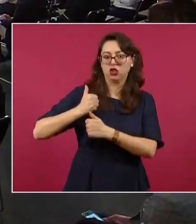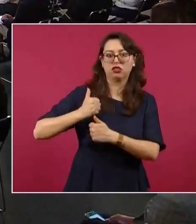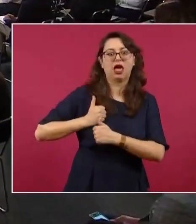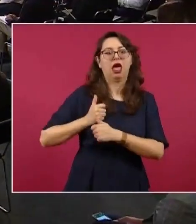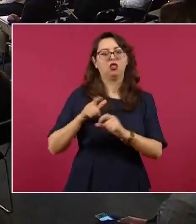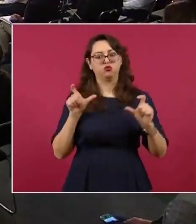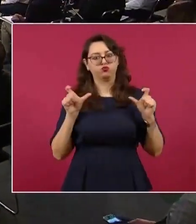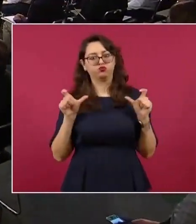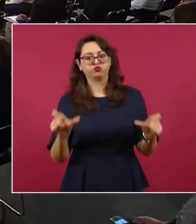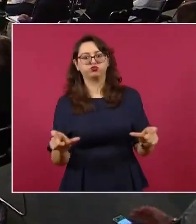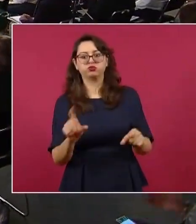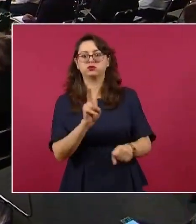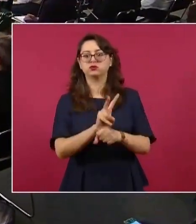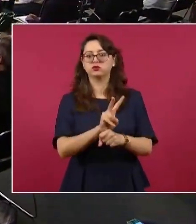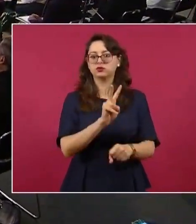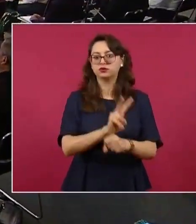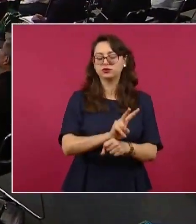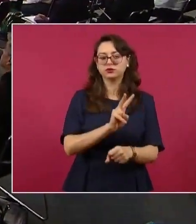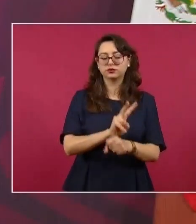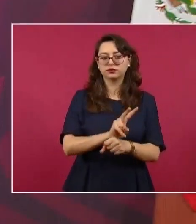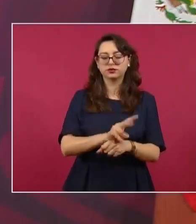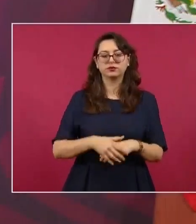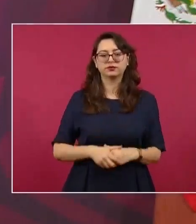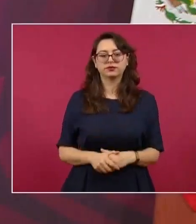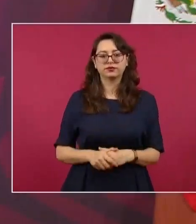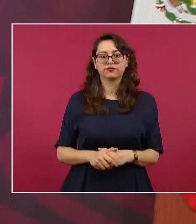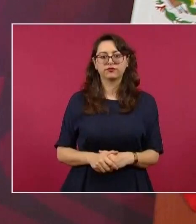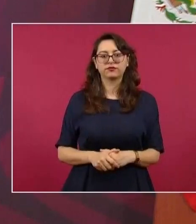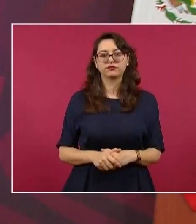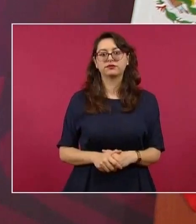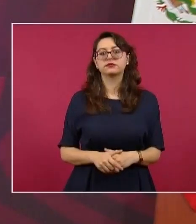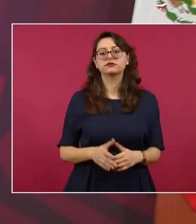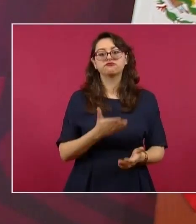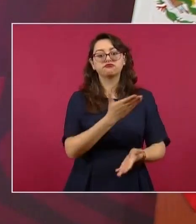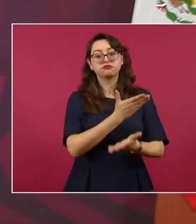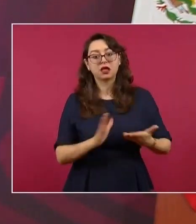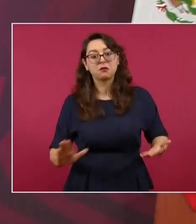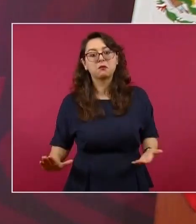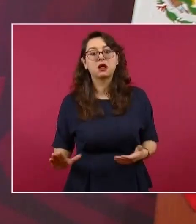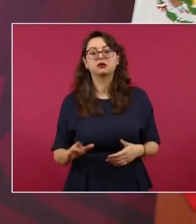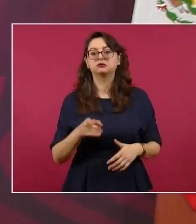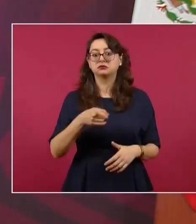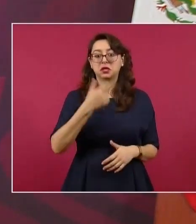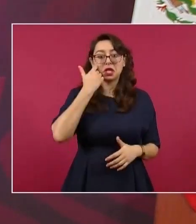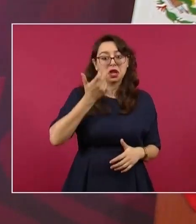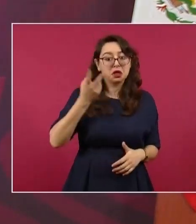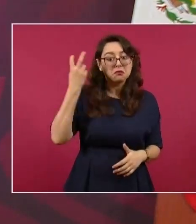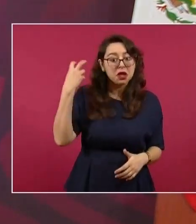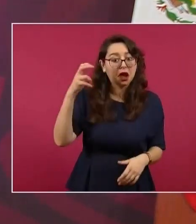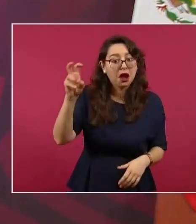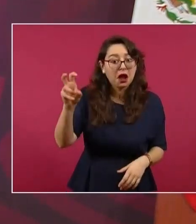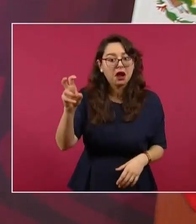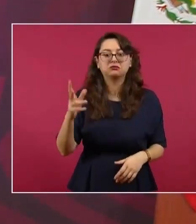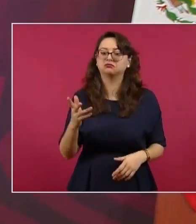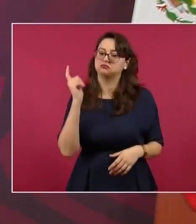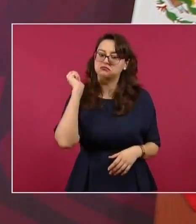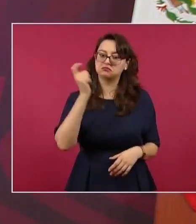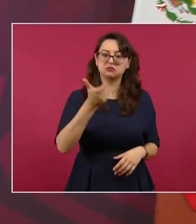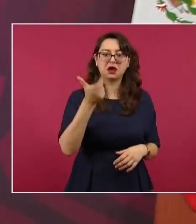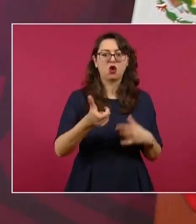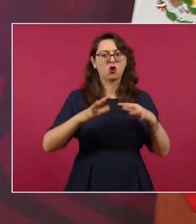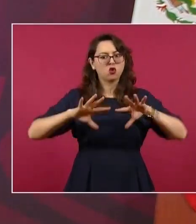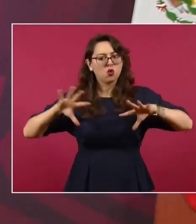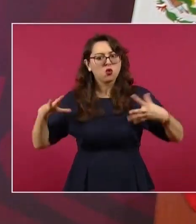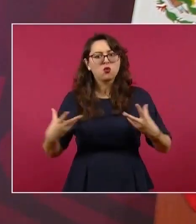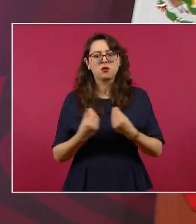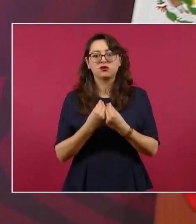Andrés Manuel López Obrador dijo que solicitó a la FGR continúe con su investigación y que no haya impunidad sobre